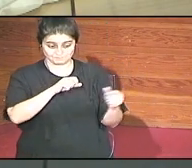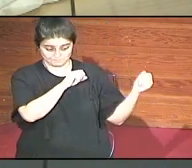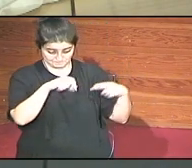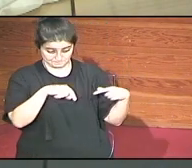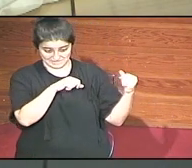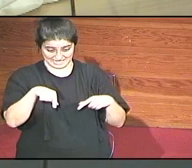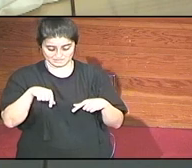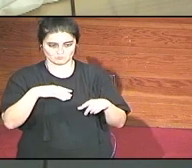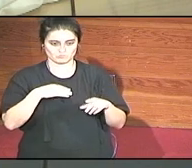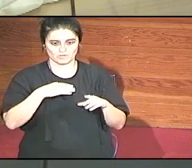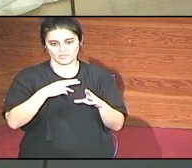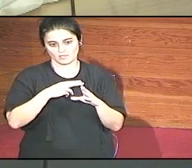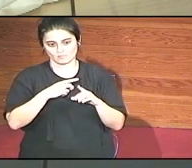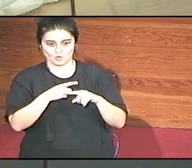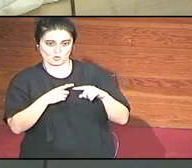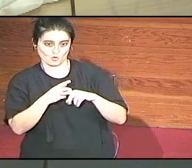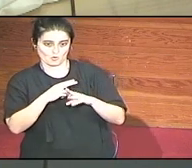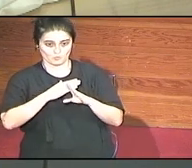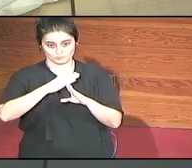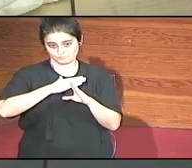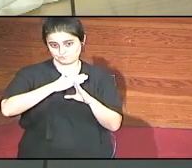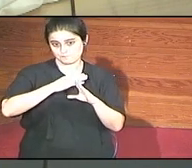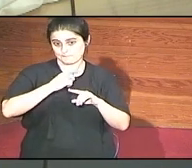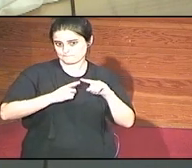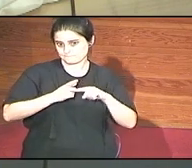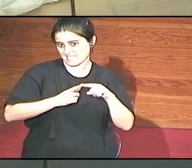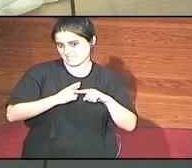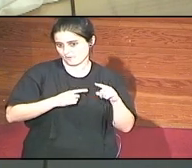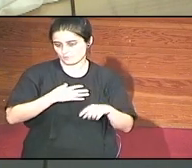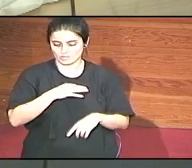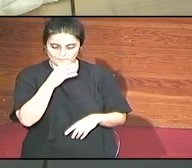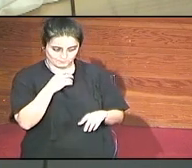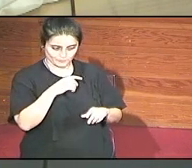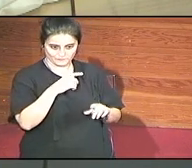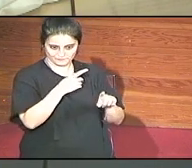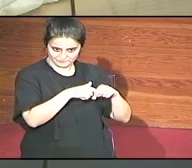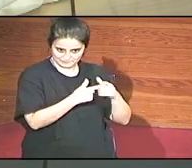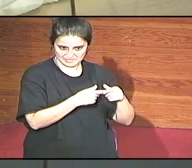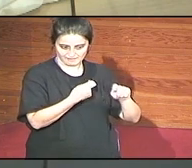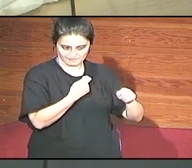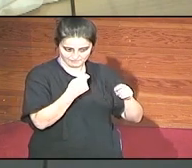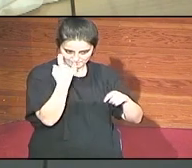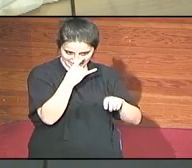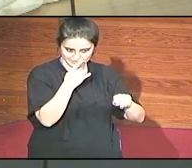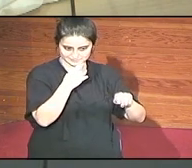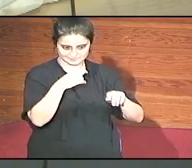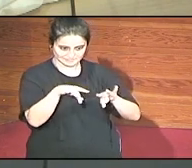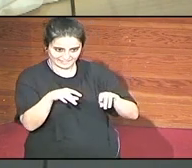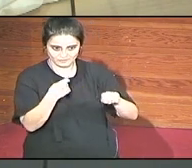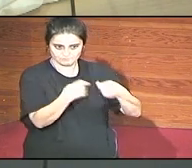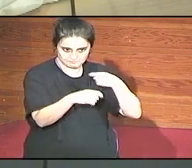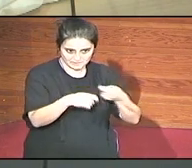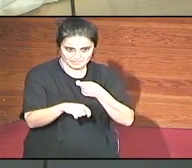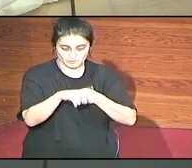que tienen o bien porque la familia vende terrenos vende vacas y eso supone una presión pero también gente que tiene un poco más de